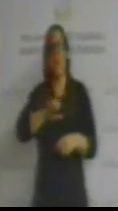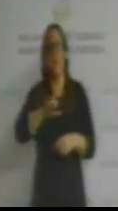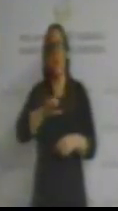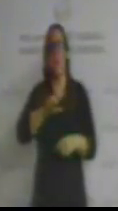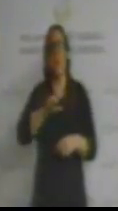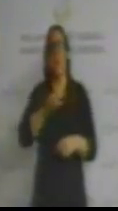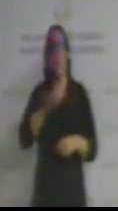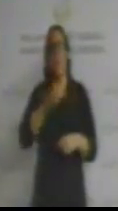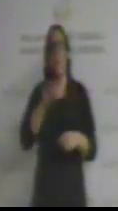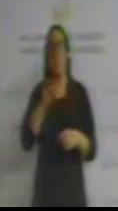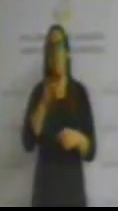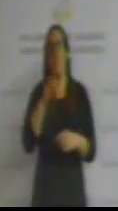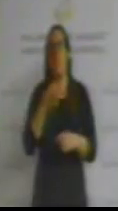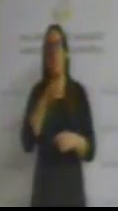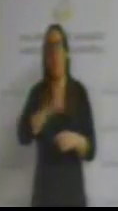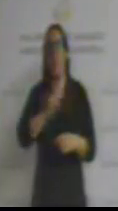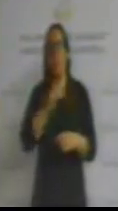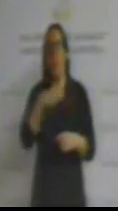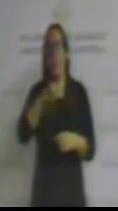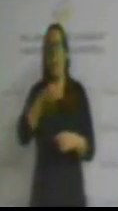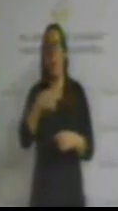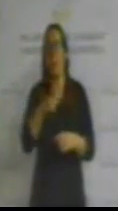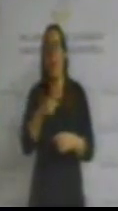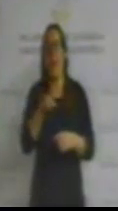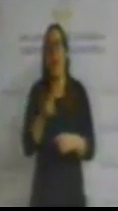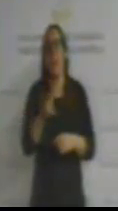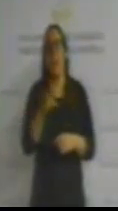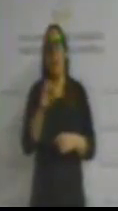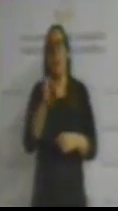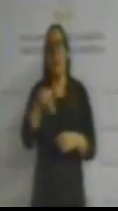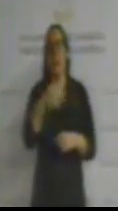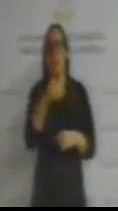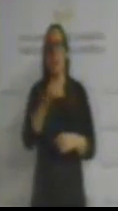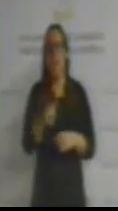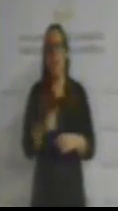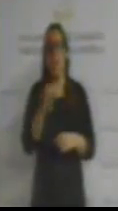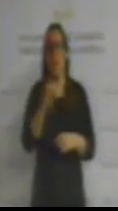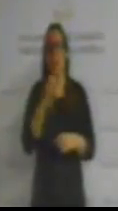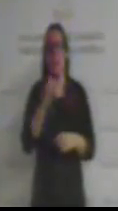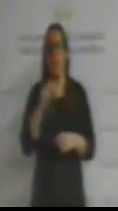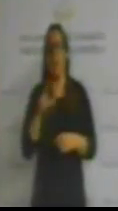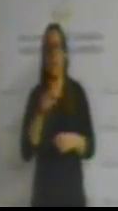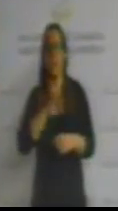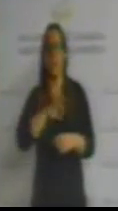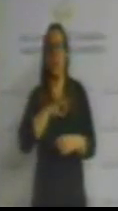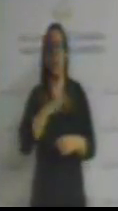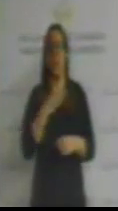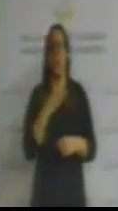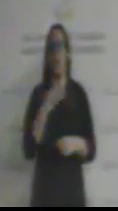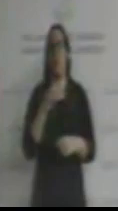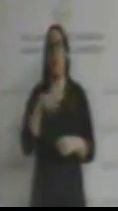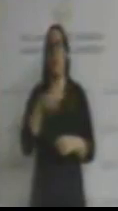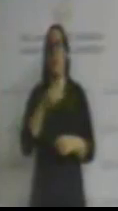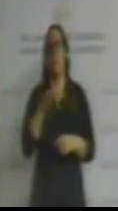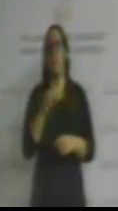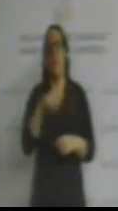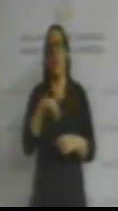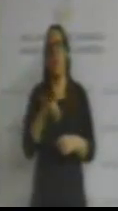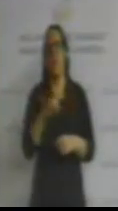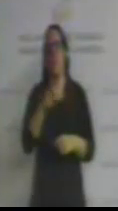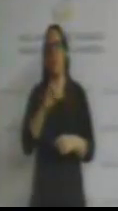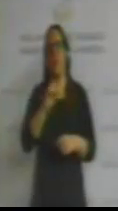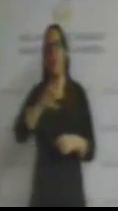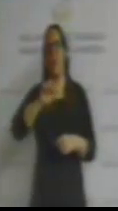Francisco Miguel Sánchez, de Julián Enviz, de Bonifacio Martín Hernández, de Diego Torrente Reverte, de